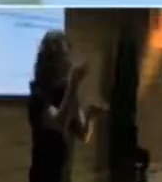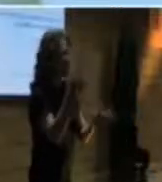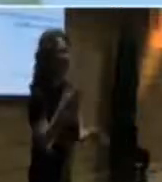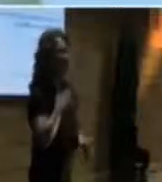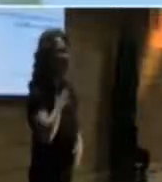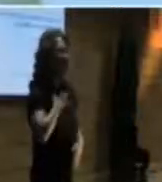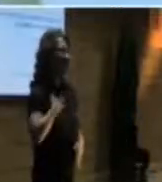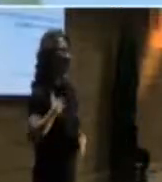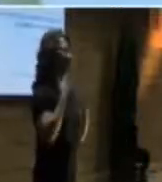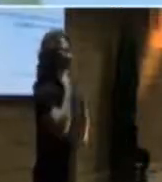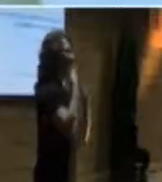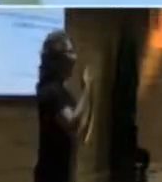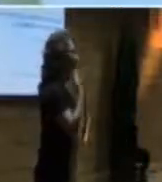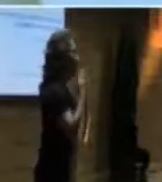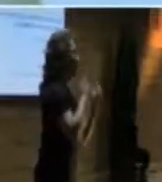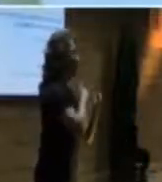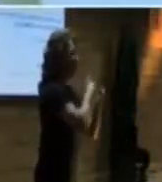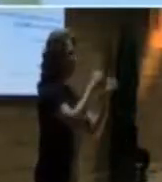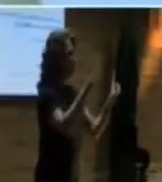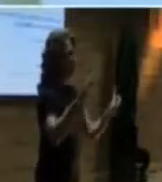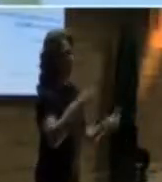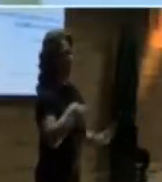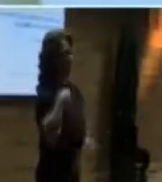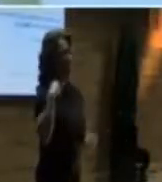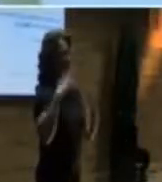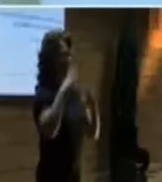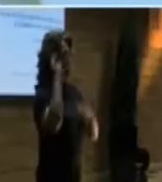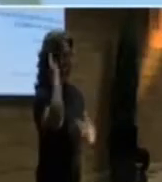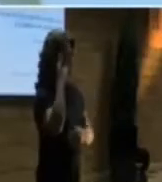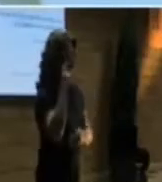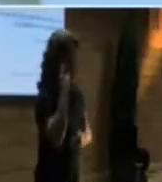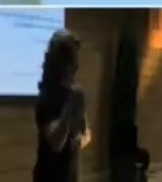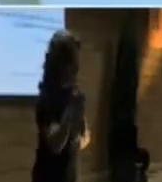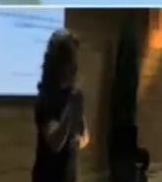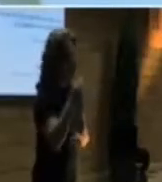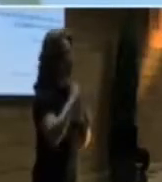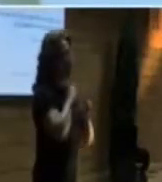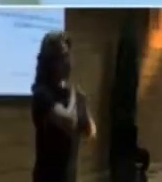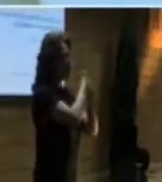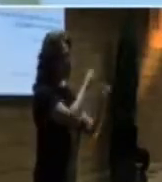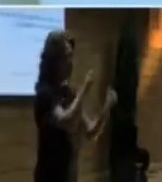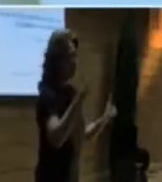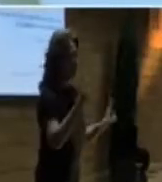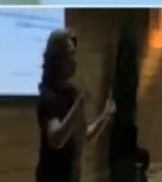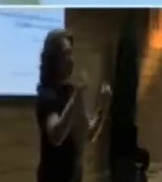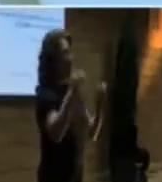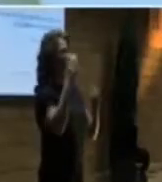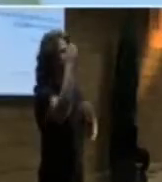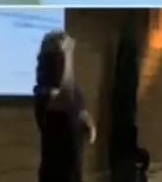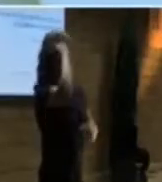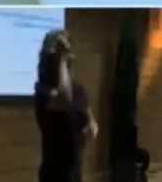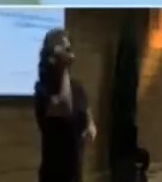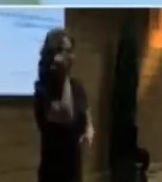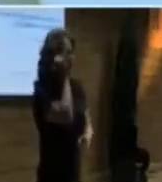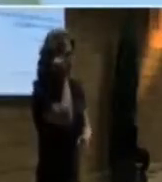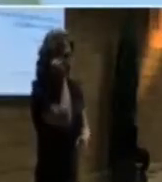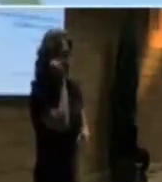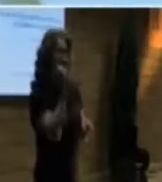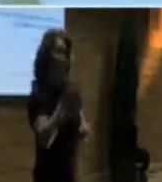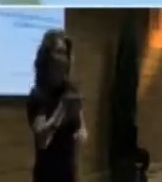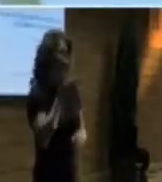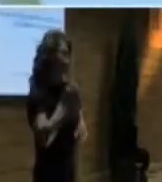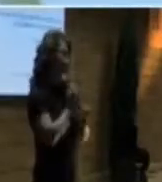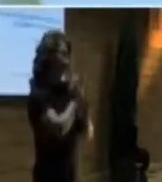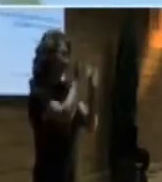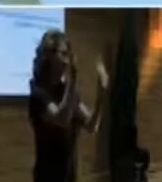Yo quiero agradecer a la Fundación General de la Universidad, a la Fundación Reina Sofía y, por supuesto, al Centro de Referencia Estatal